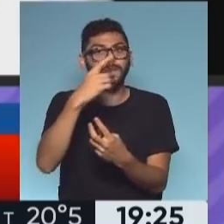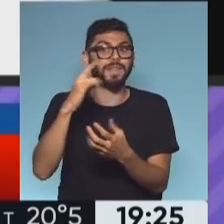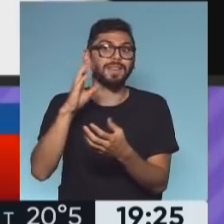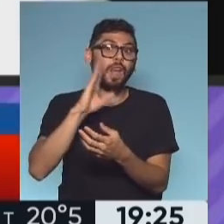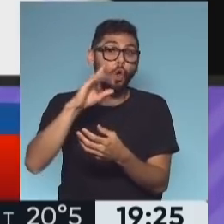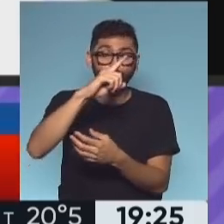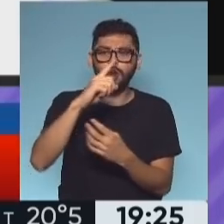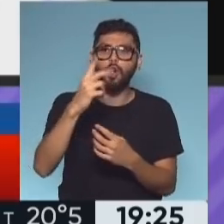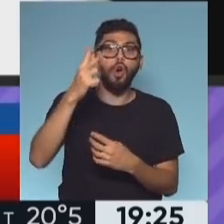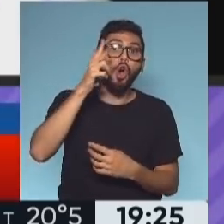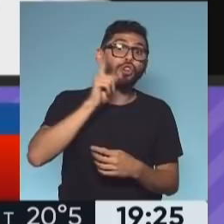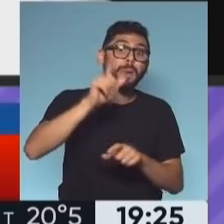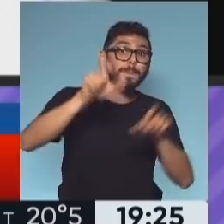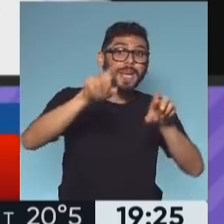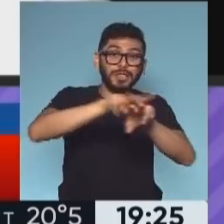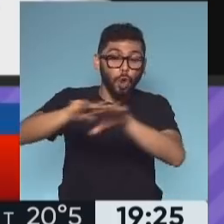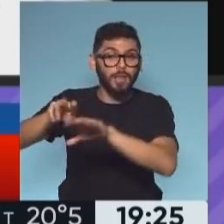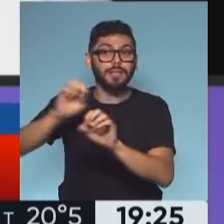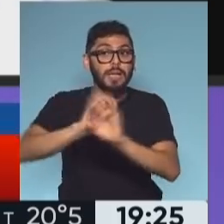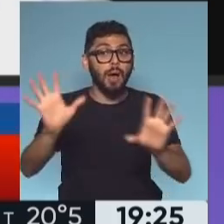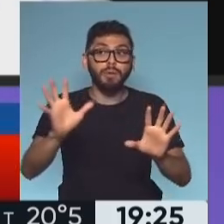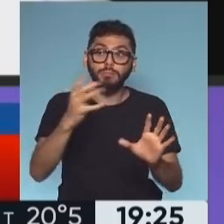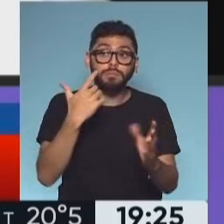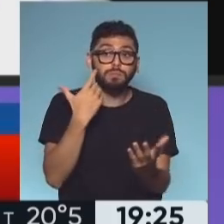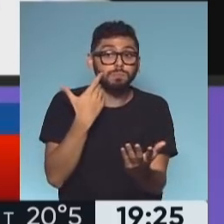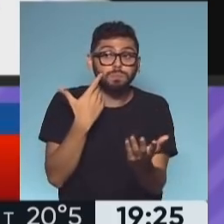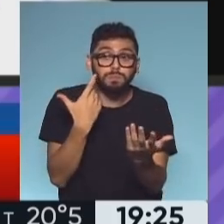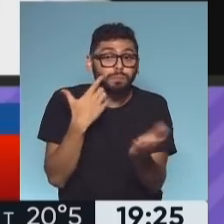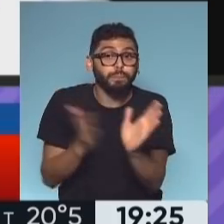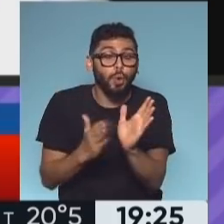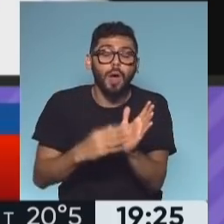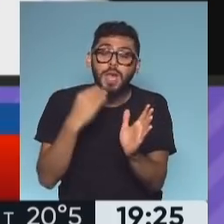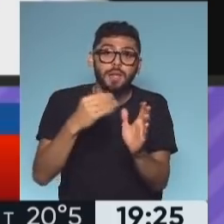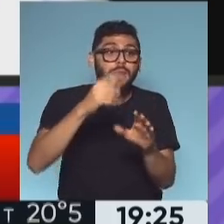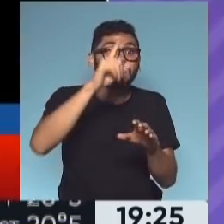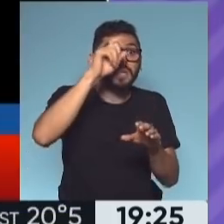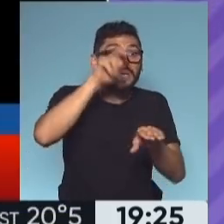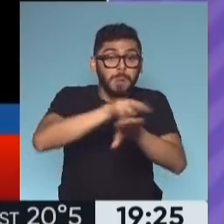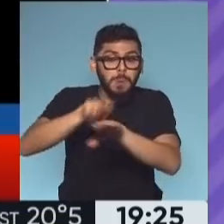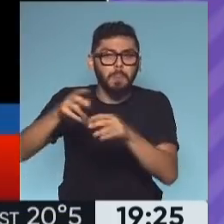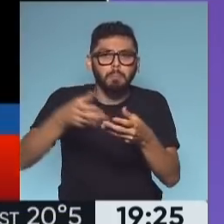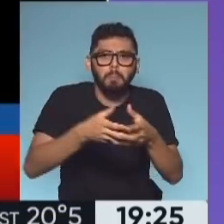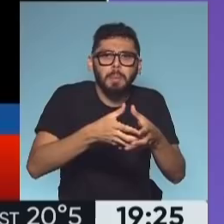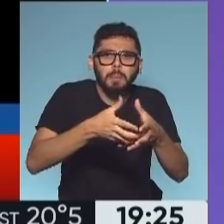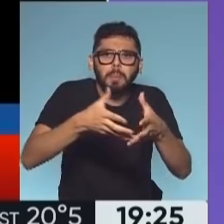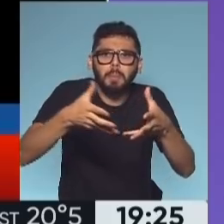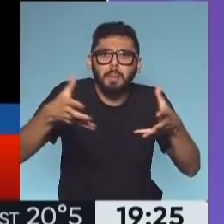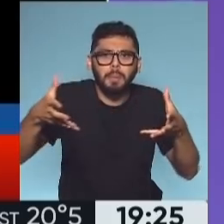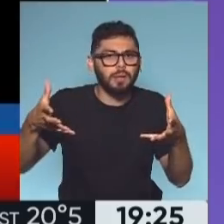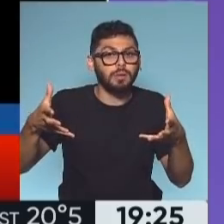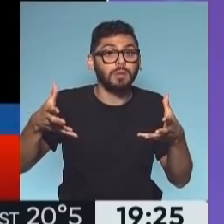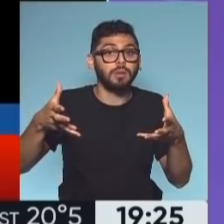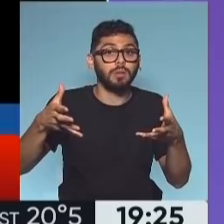pacientes críticos, demostrando que a medida que aumentaba la ocupación en la terapia intensiva por pacientes con